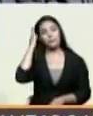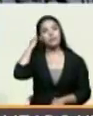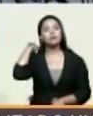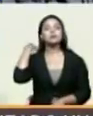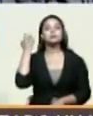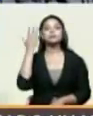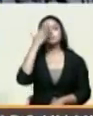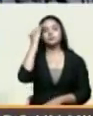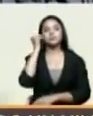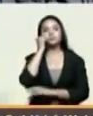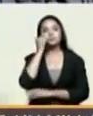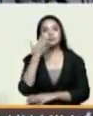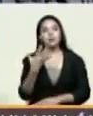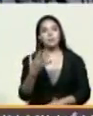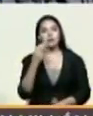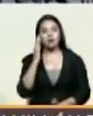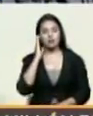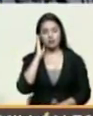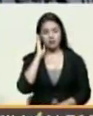a Francisco de Miranda? ¿Por qué no